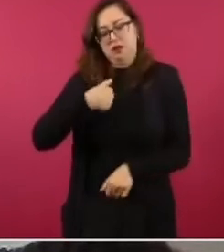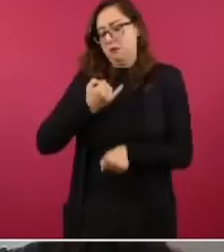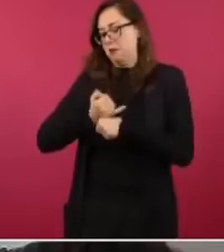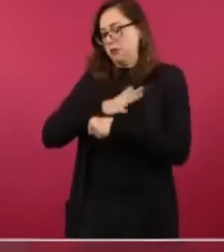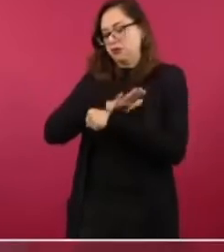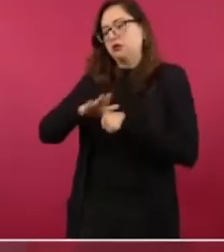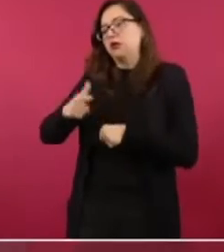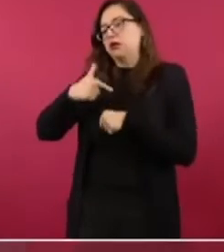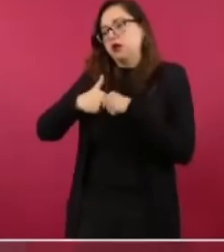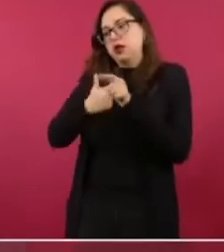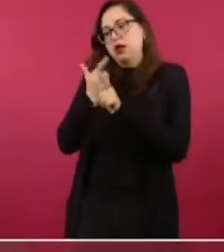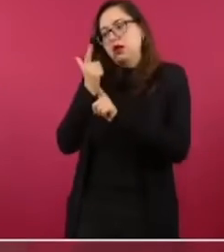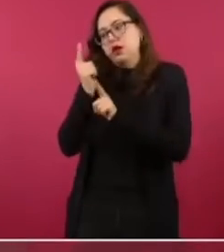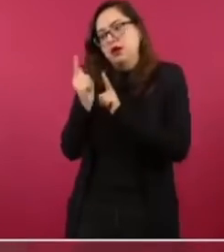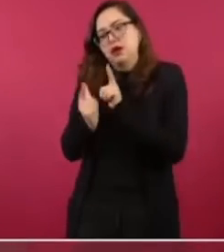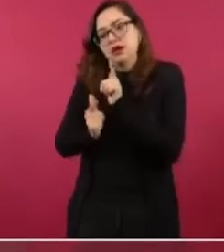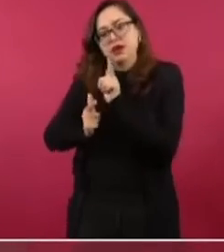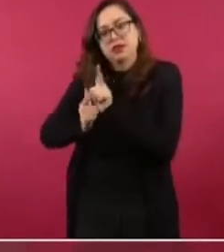Entonces,